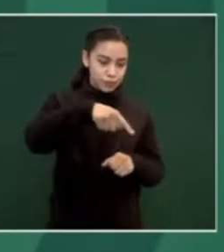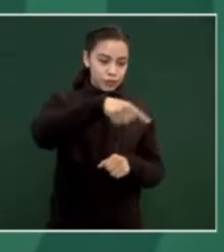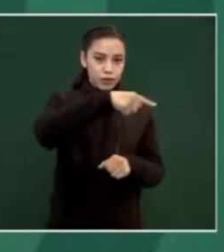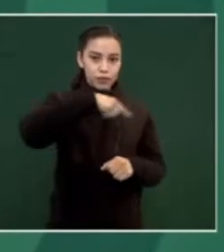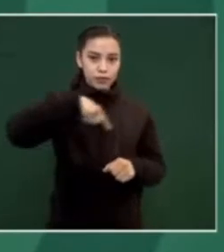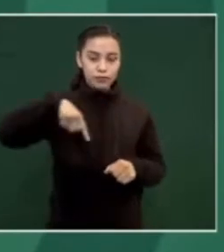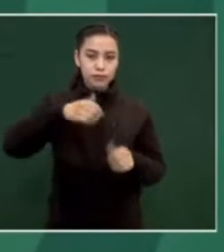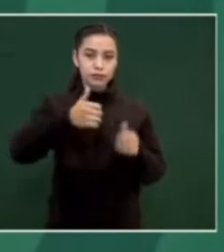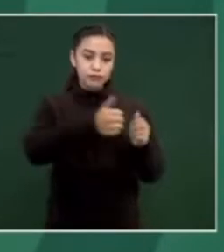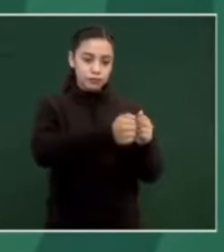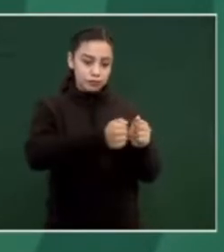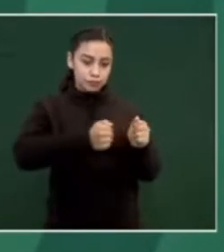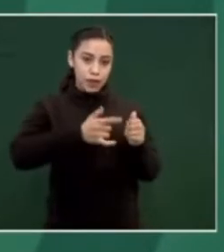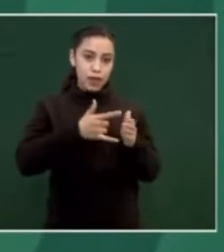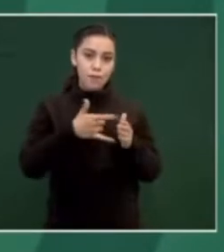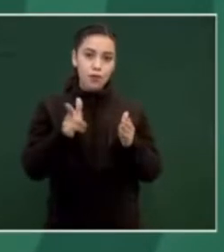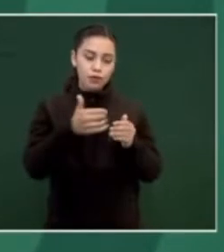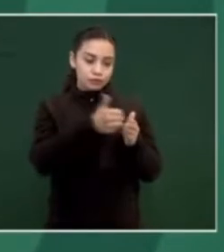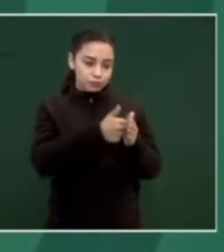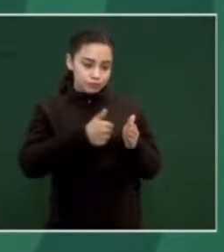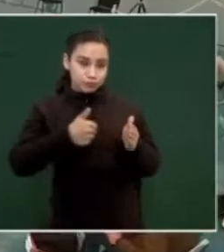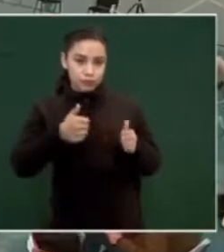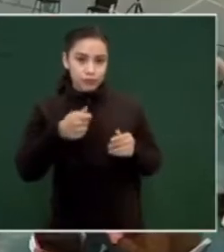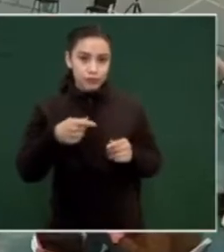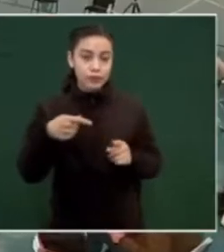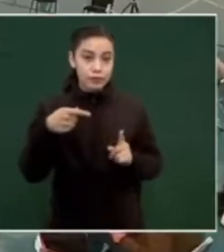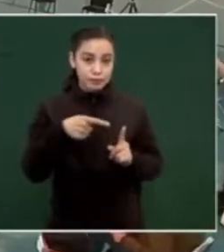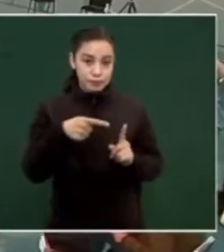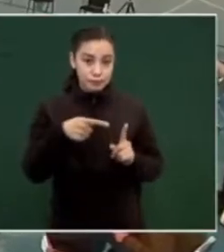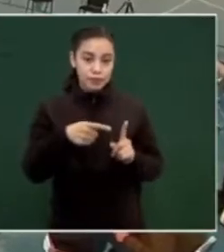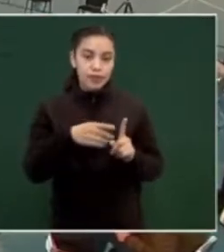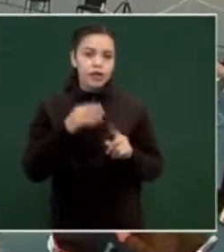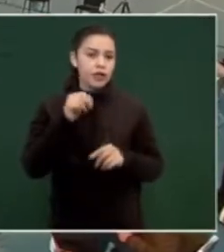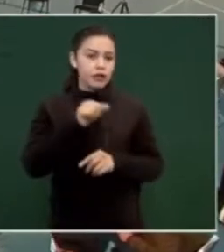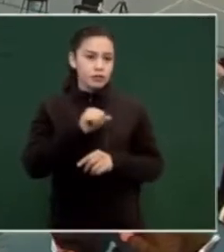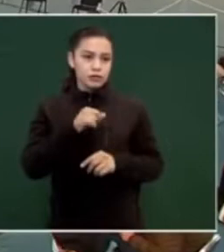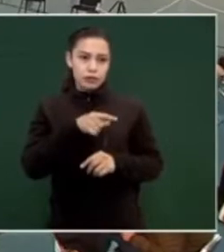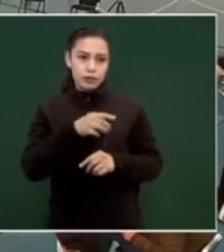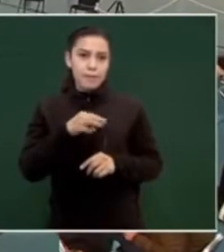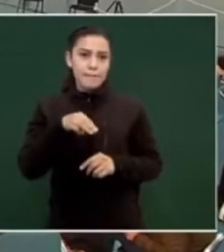era marxista pero ya había cambiado